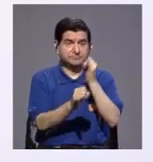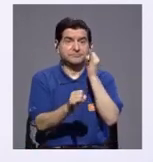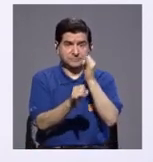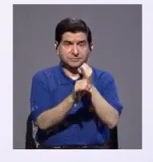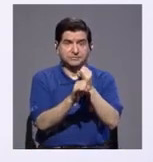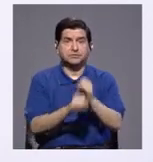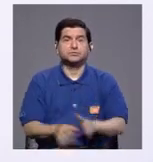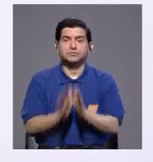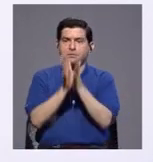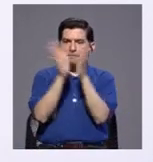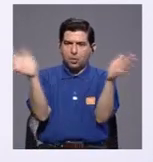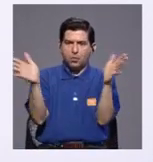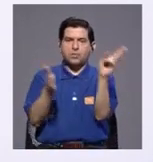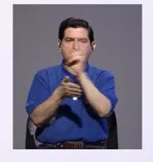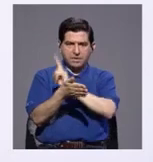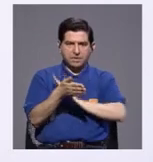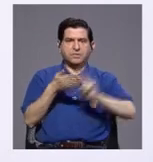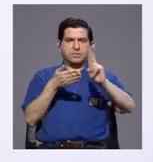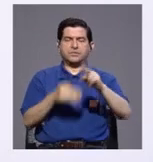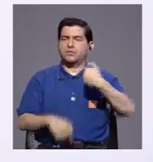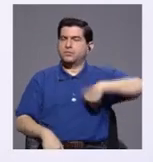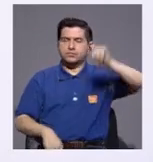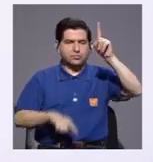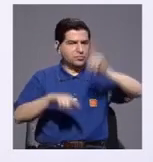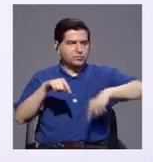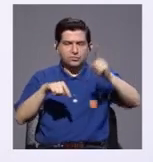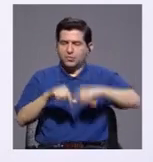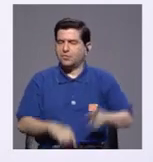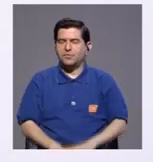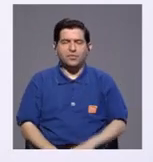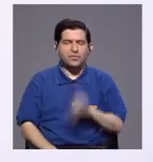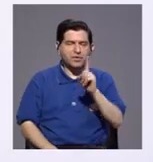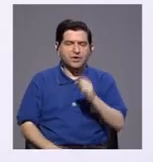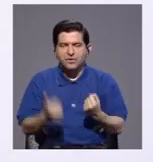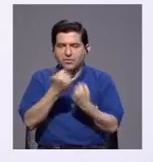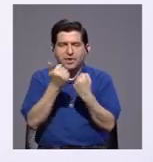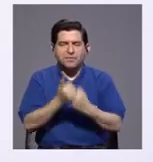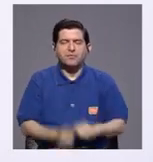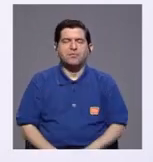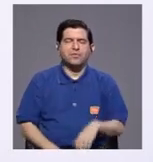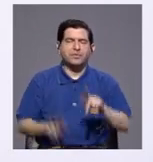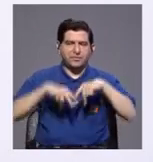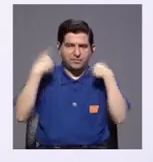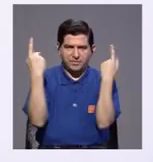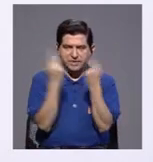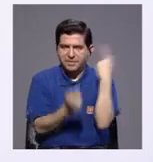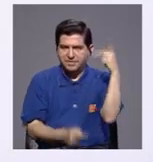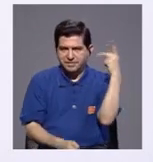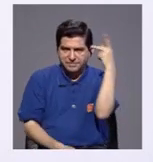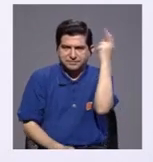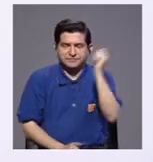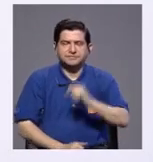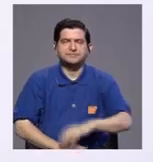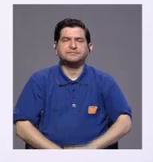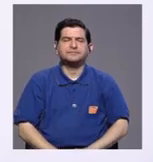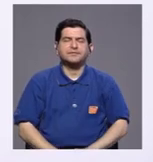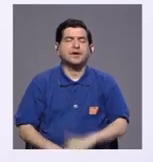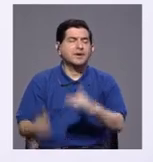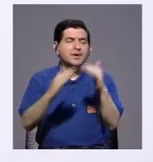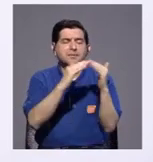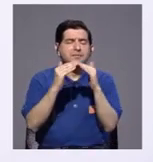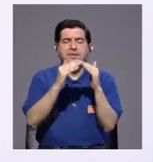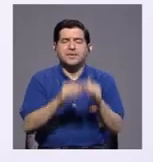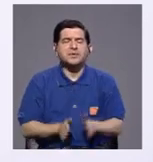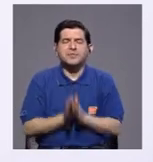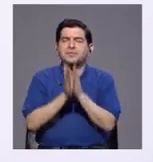pública y universitaria no nos podemos tener con un color político claro ahora para la población en general